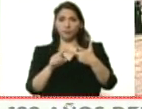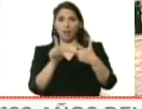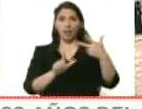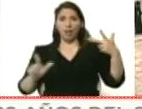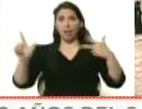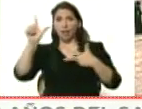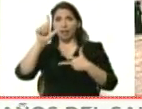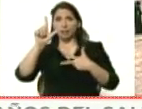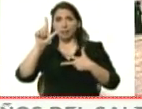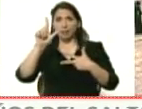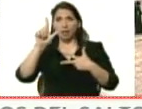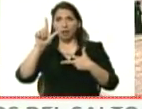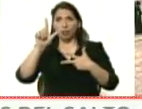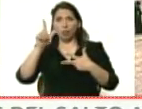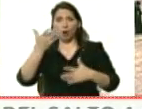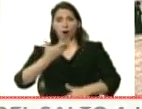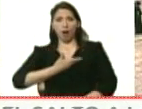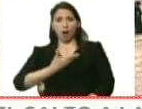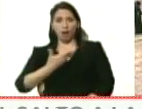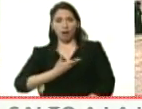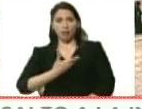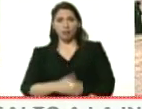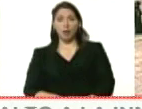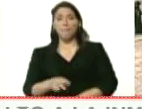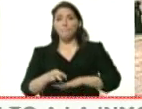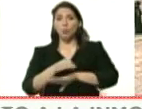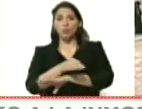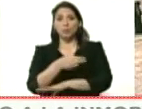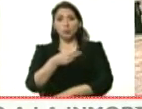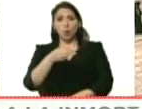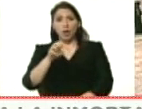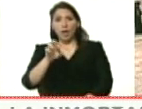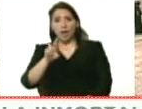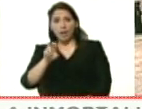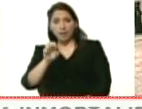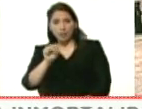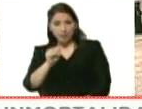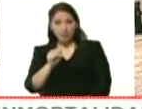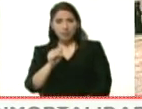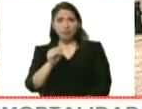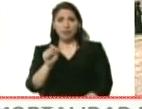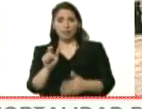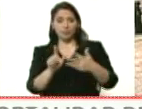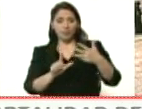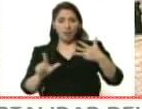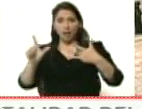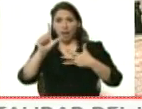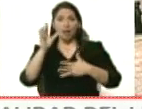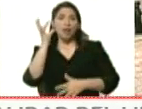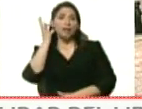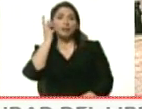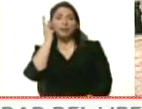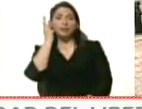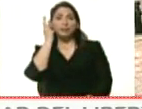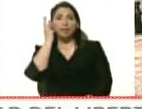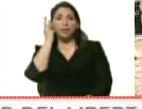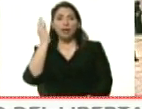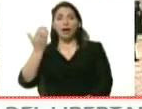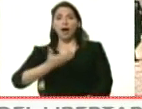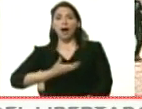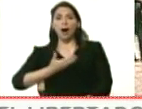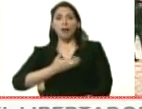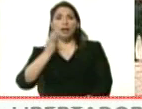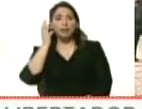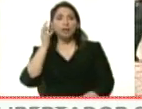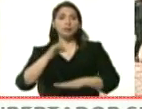Sergio Hernández, el alcalde del municipio Eres. Licenciada Yulisbeth García, alcaldesa del